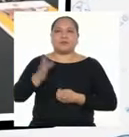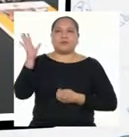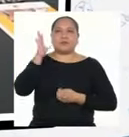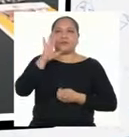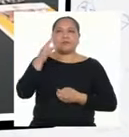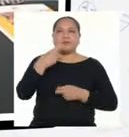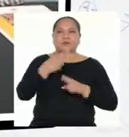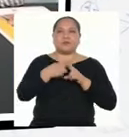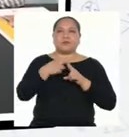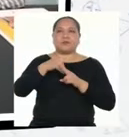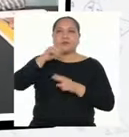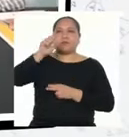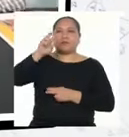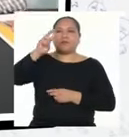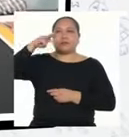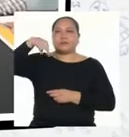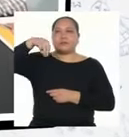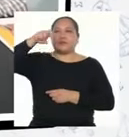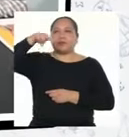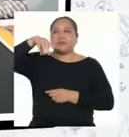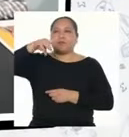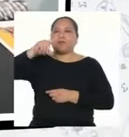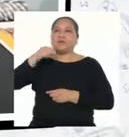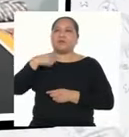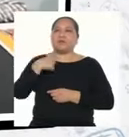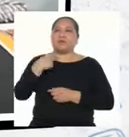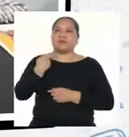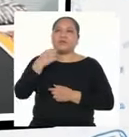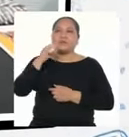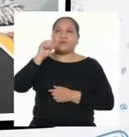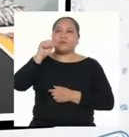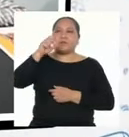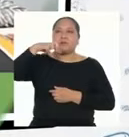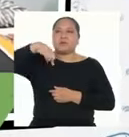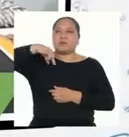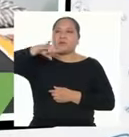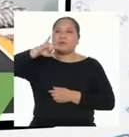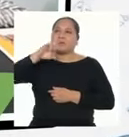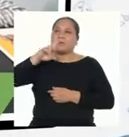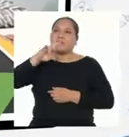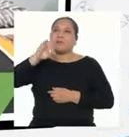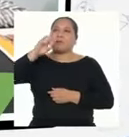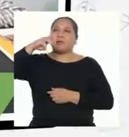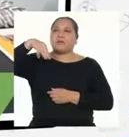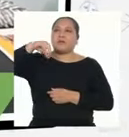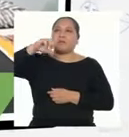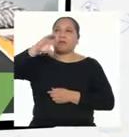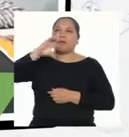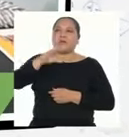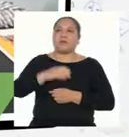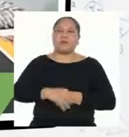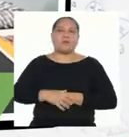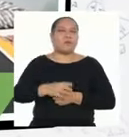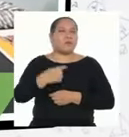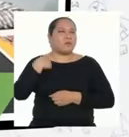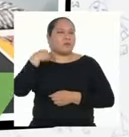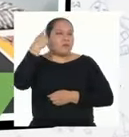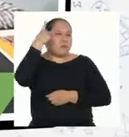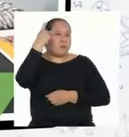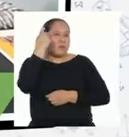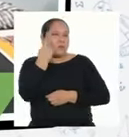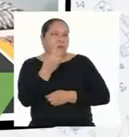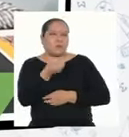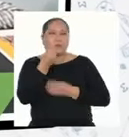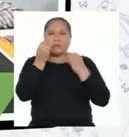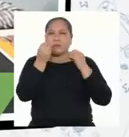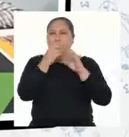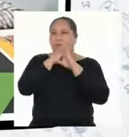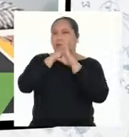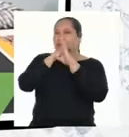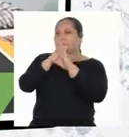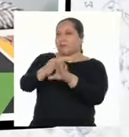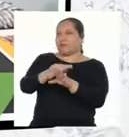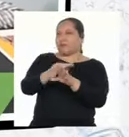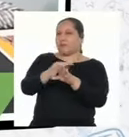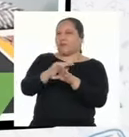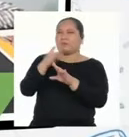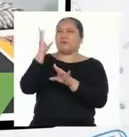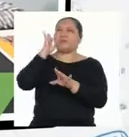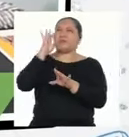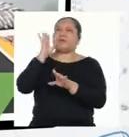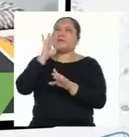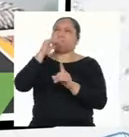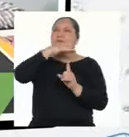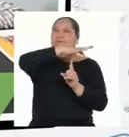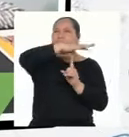Hola, soy Armando de Apurímac y me preguntaba, ¿cómo podemos hacer para combatir la